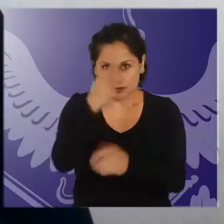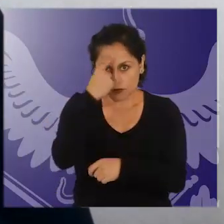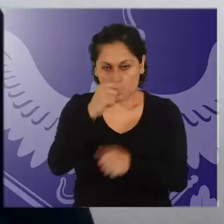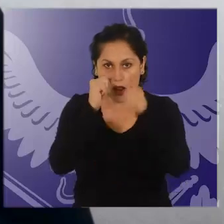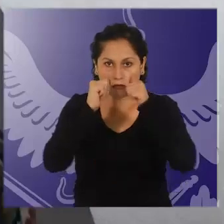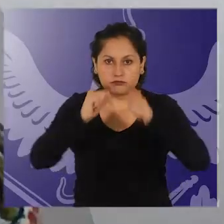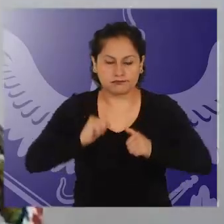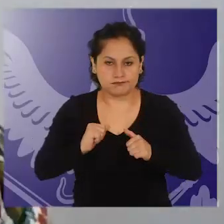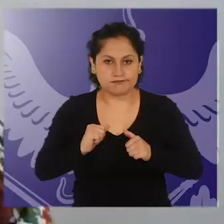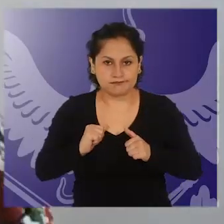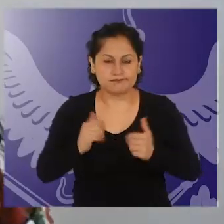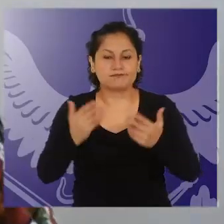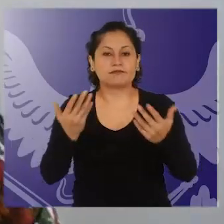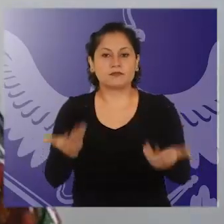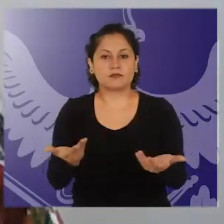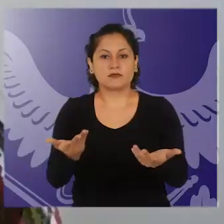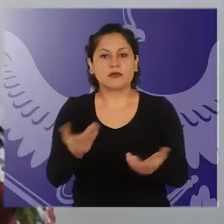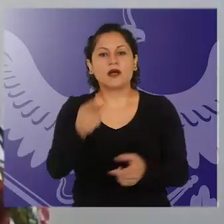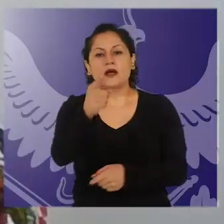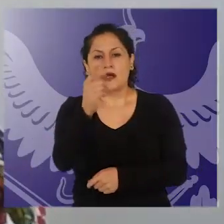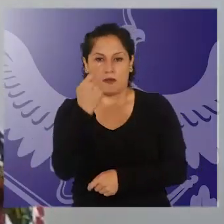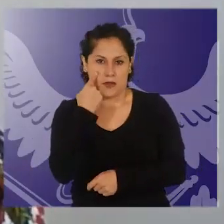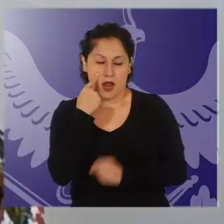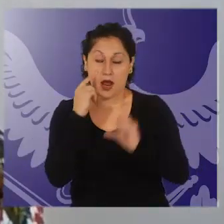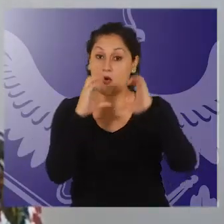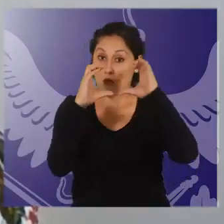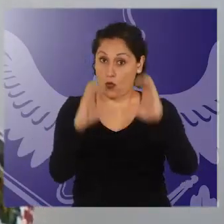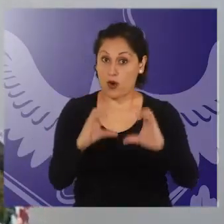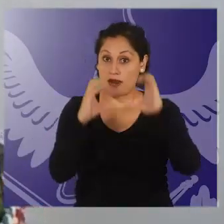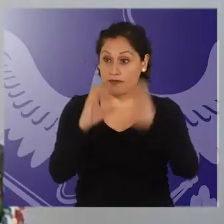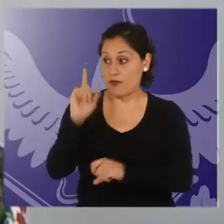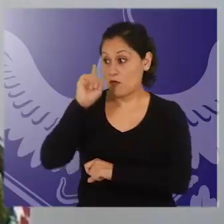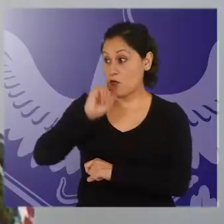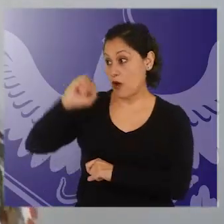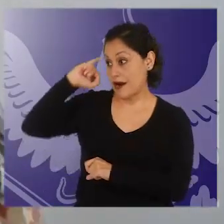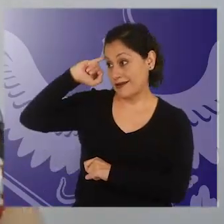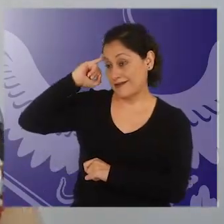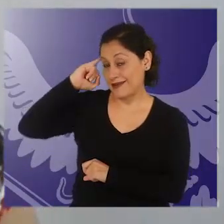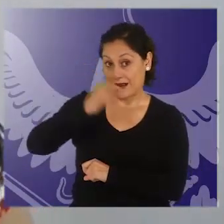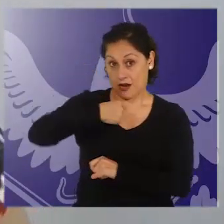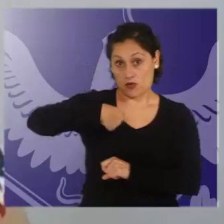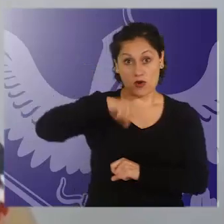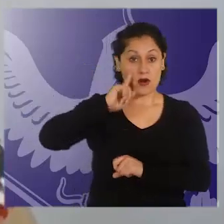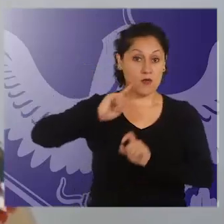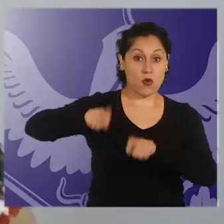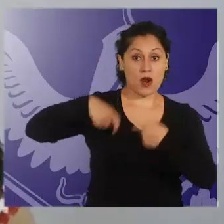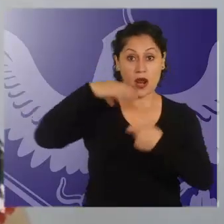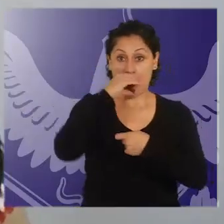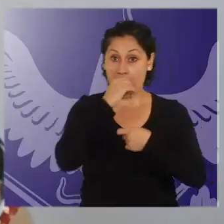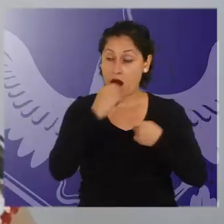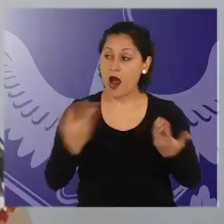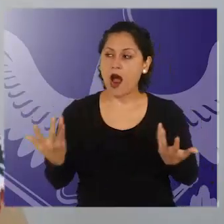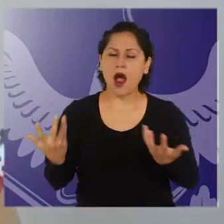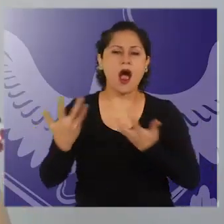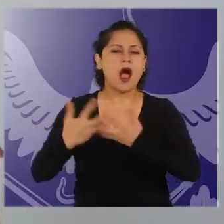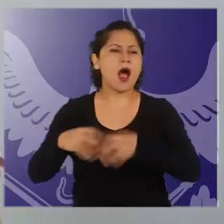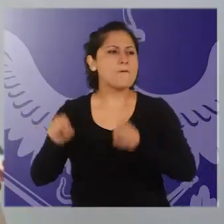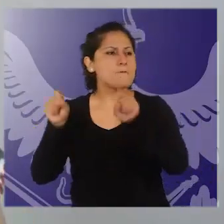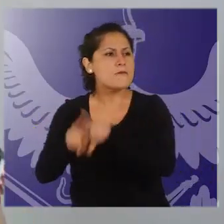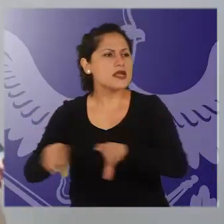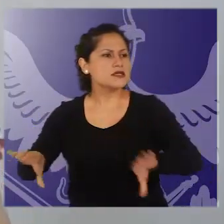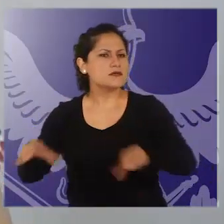una salud digna. Tampoco se nos puede homologar a las mujeres indígenas. Si bien es cierto que compartimos una historia de